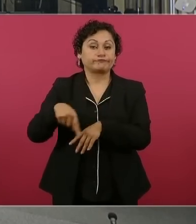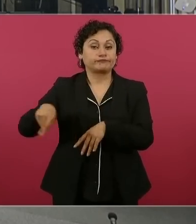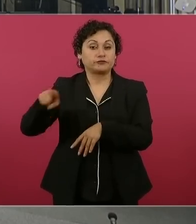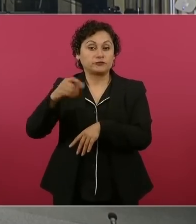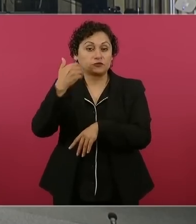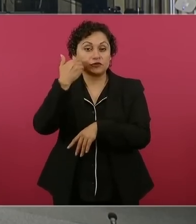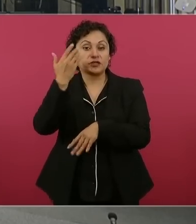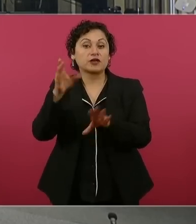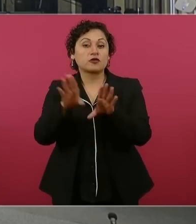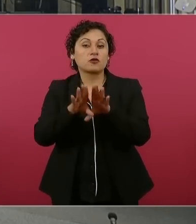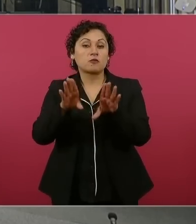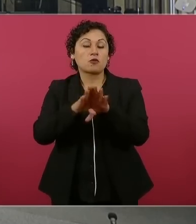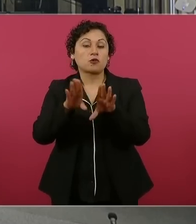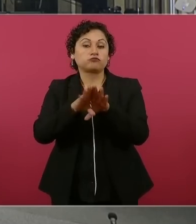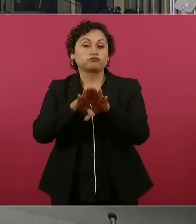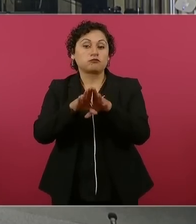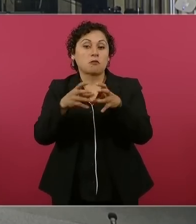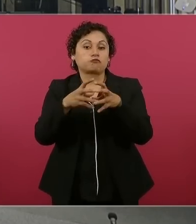emprenda el vuelo